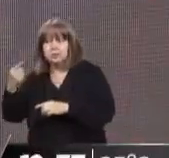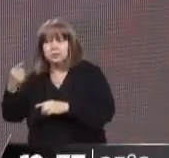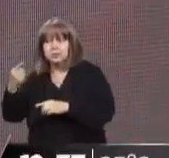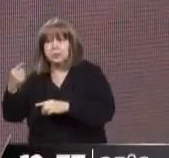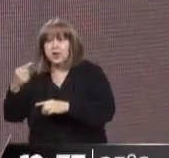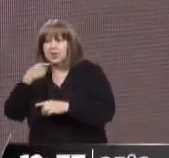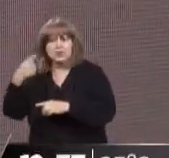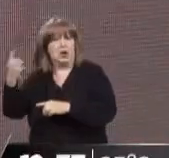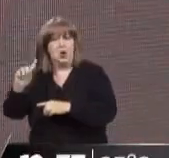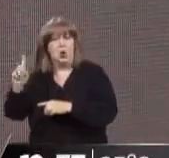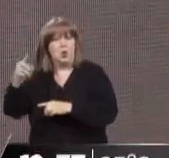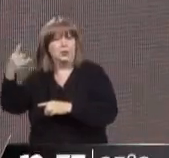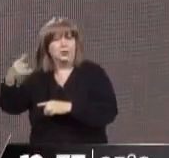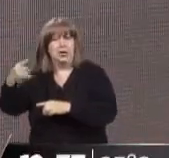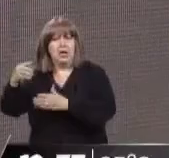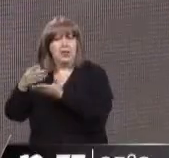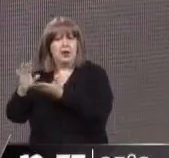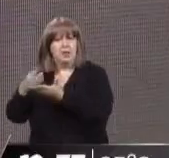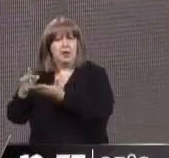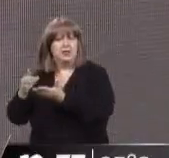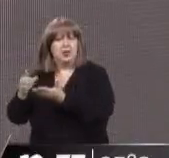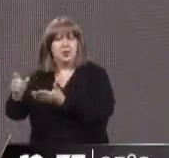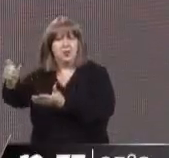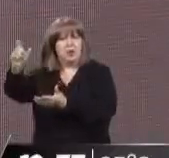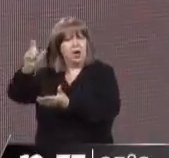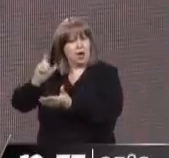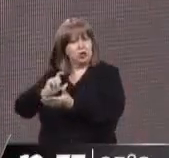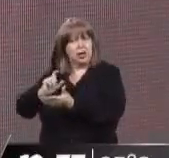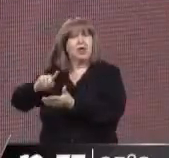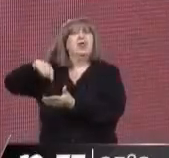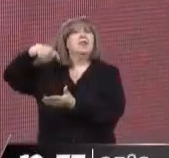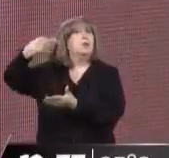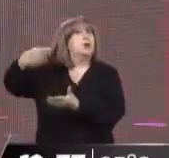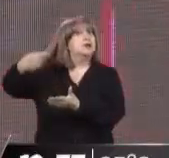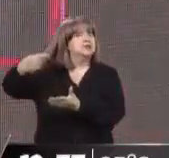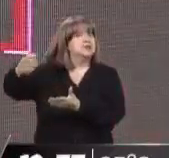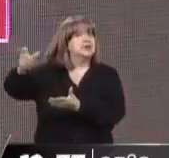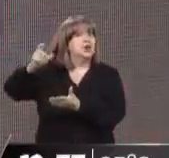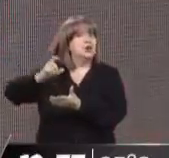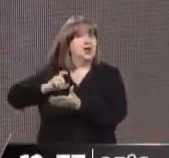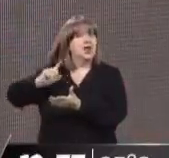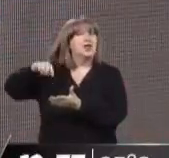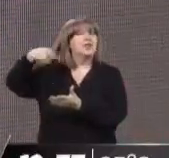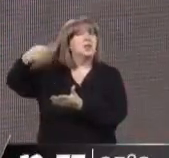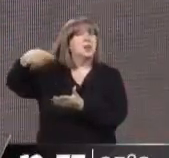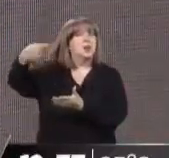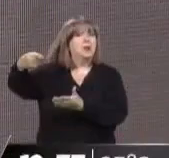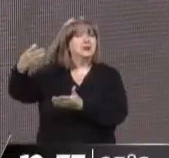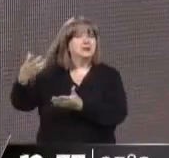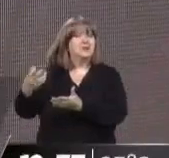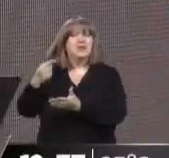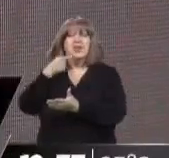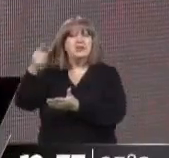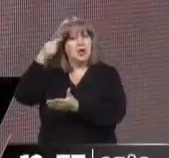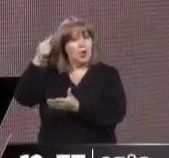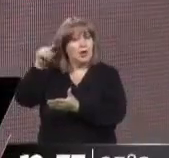esa versión no hubo discriminación Y si van a contarlo con el corredor de los próximos días Cuando digo contarlo me refiero a que ven ellos y que